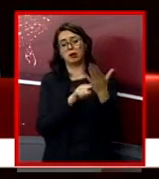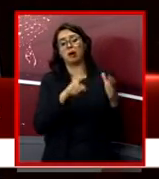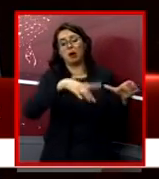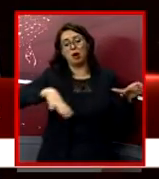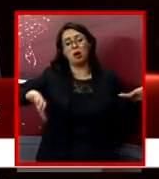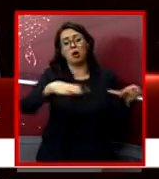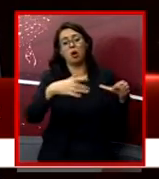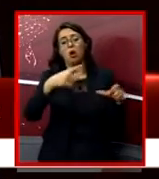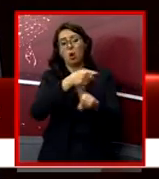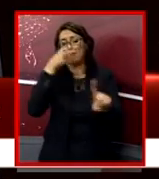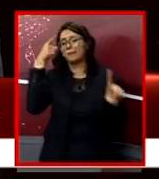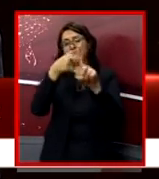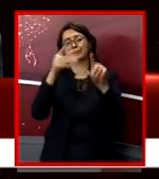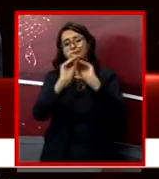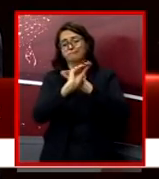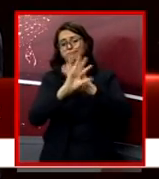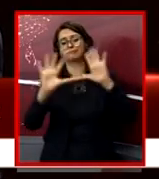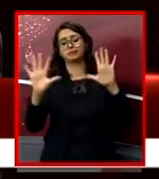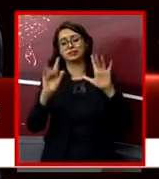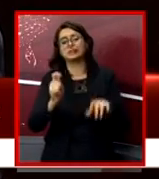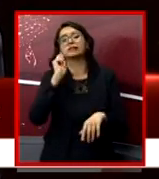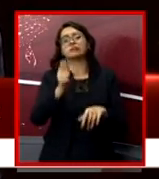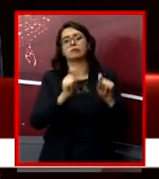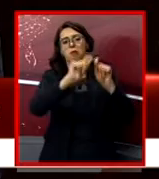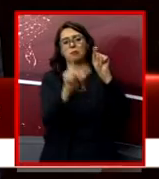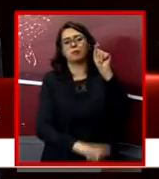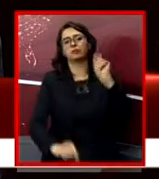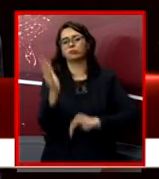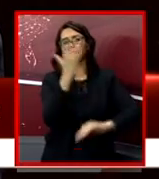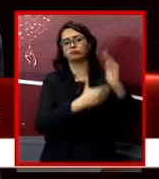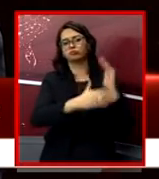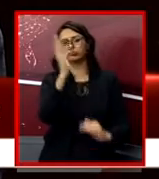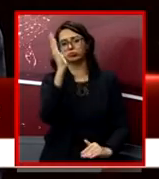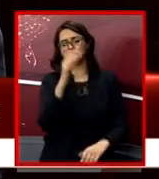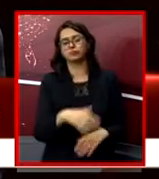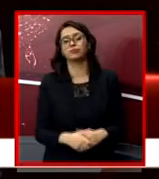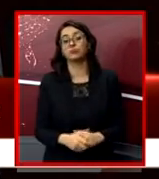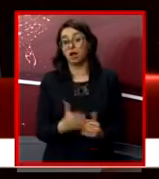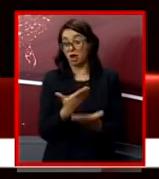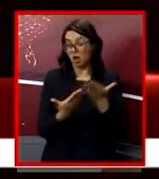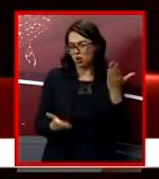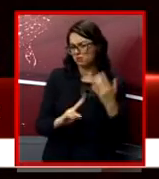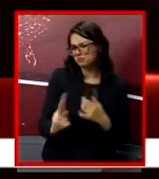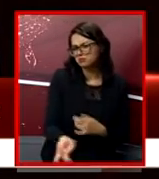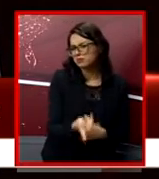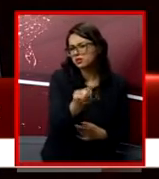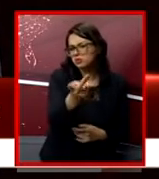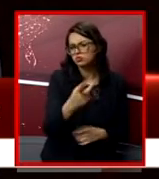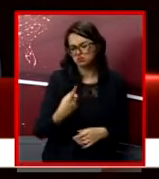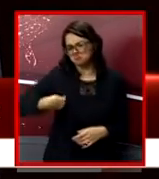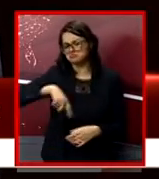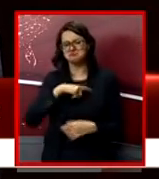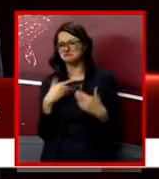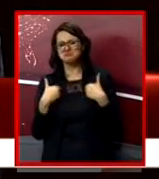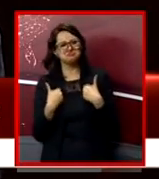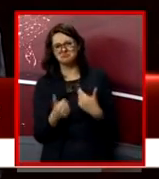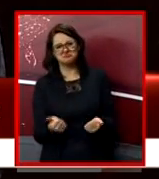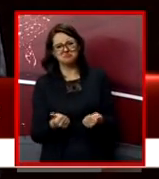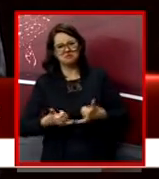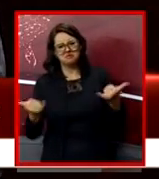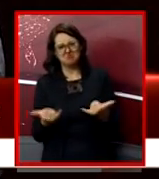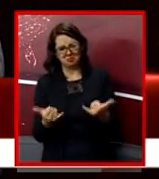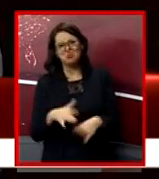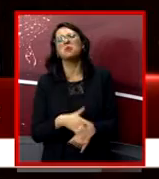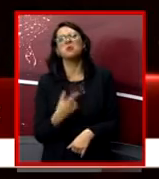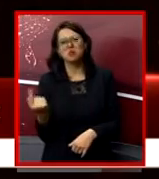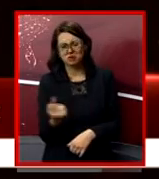cuando el objetivo es claro: sacar a México adelante. La pregunta es ¿por qué no terminamos de entenderlo? A